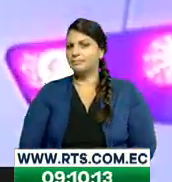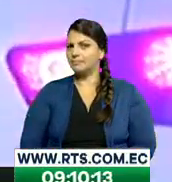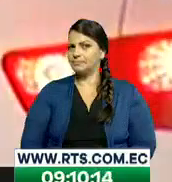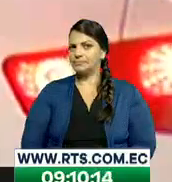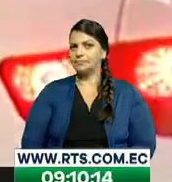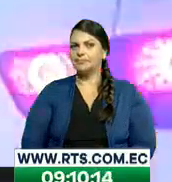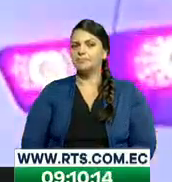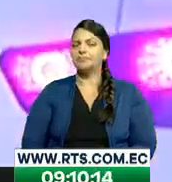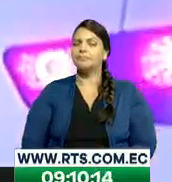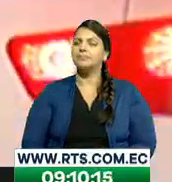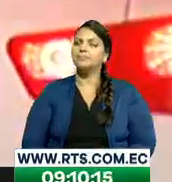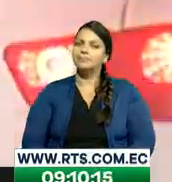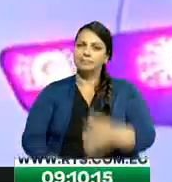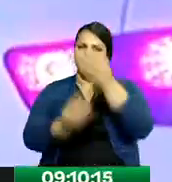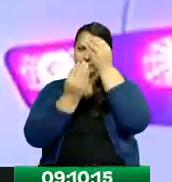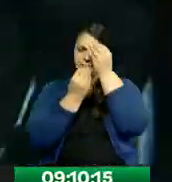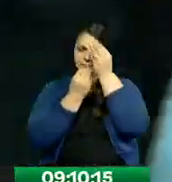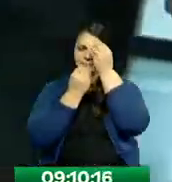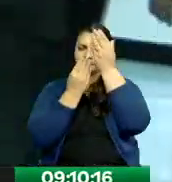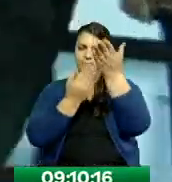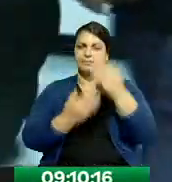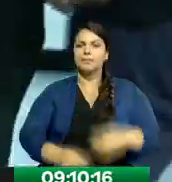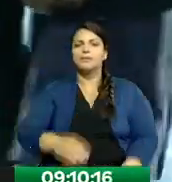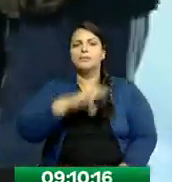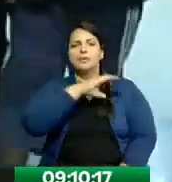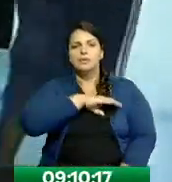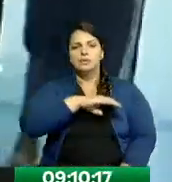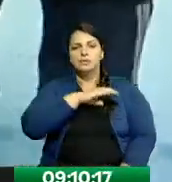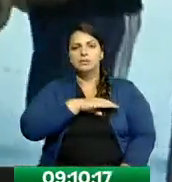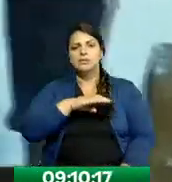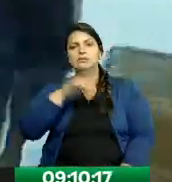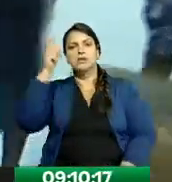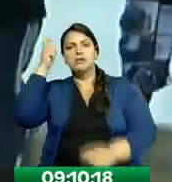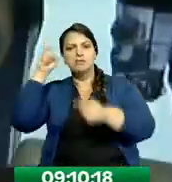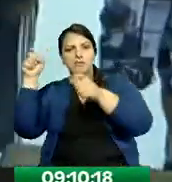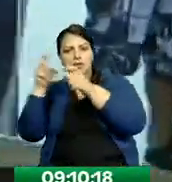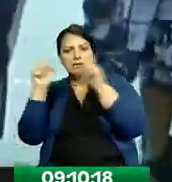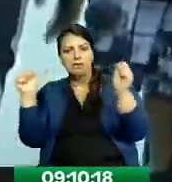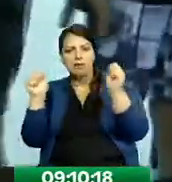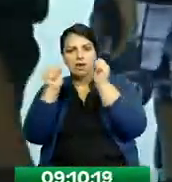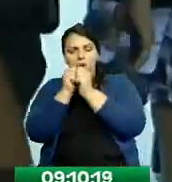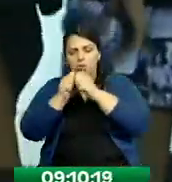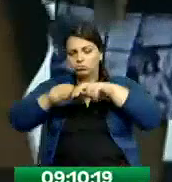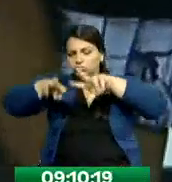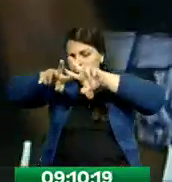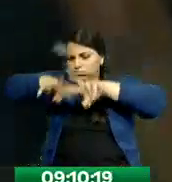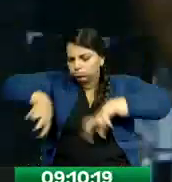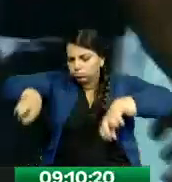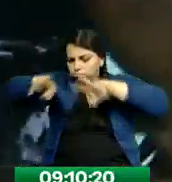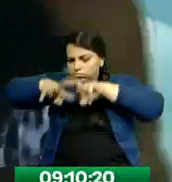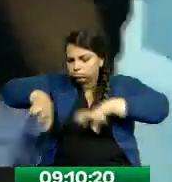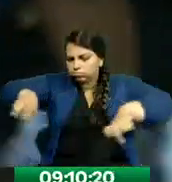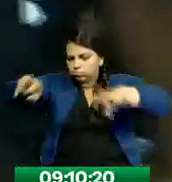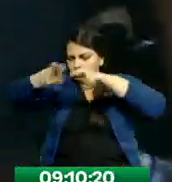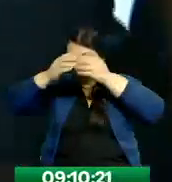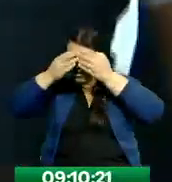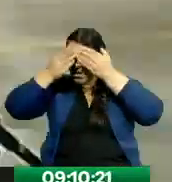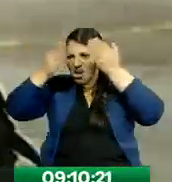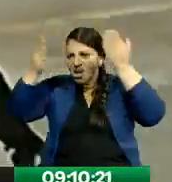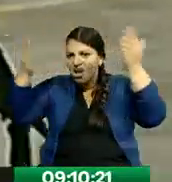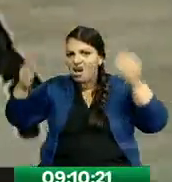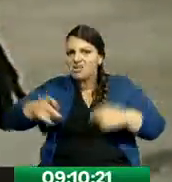Luego de un año de investigación entre la fiscalía y la policía, se logró allanar varios domicilios, tanto en Guayaquil como en